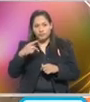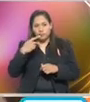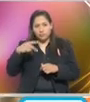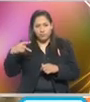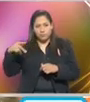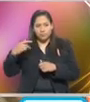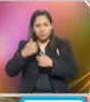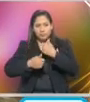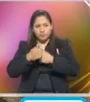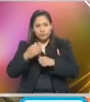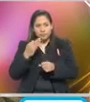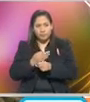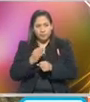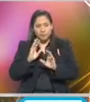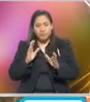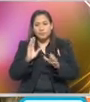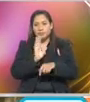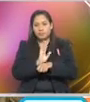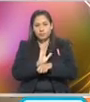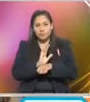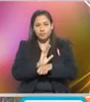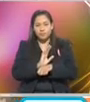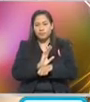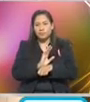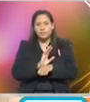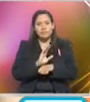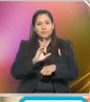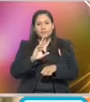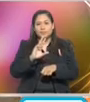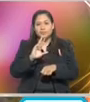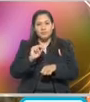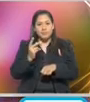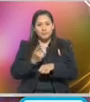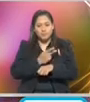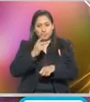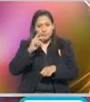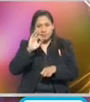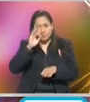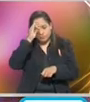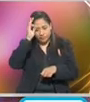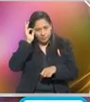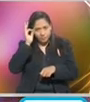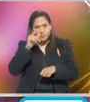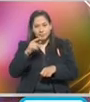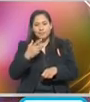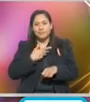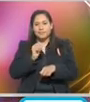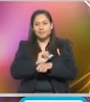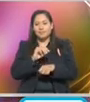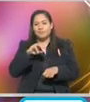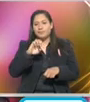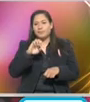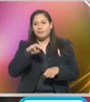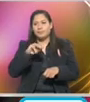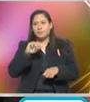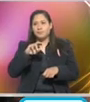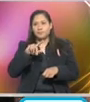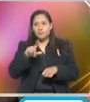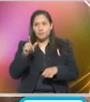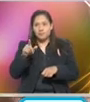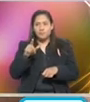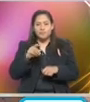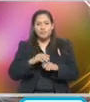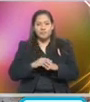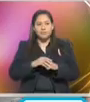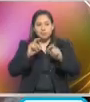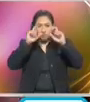y ahorita está la película de No Manches Frida, que sale Emanuel, que... ¿Sales de qué, Emanuel? De